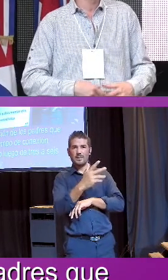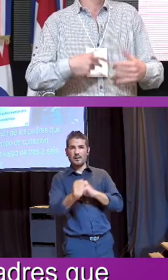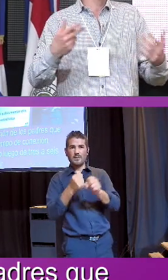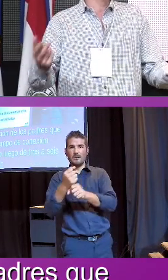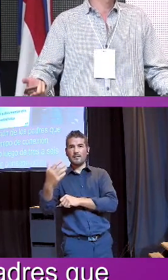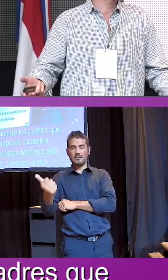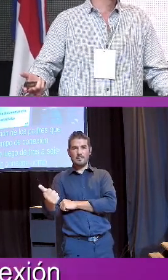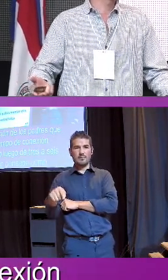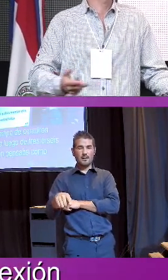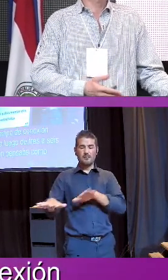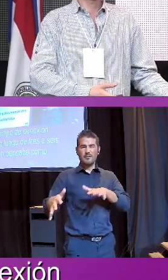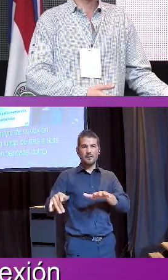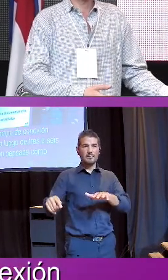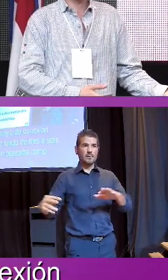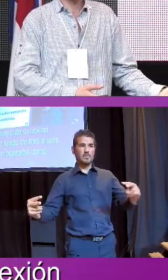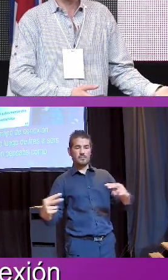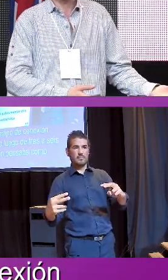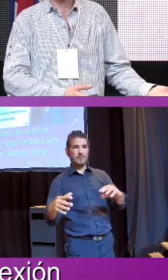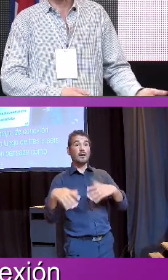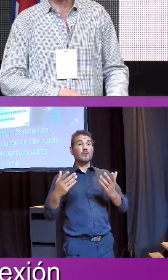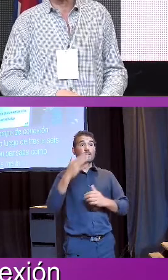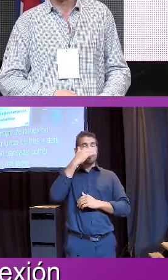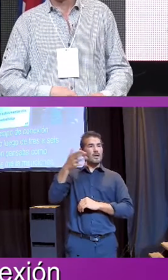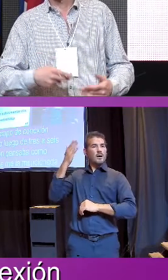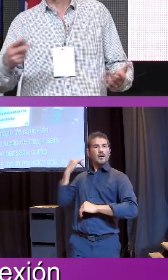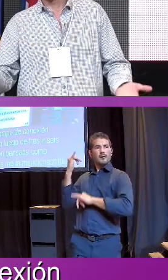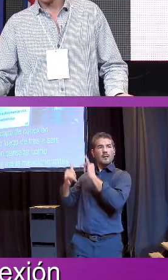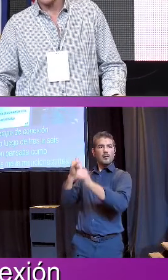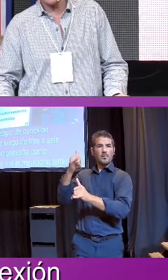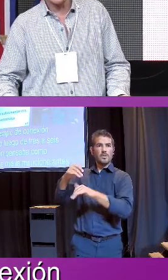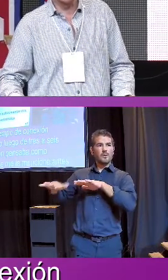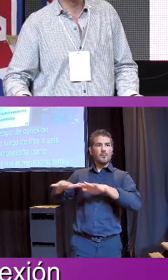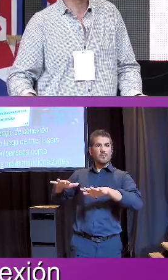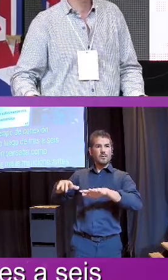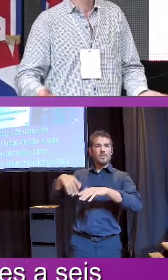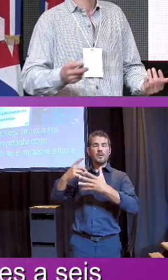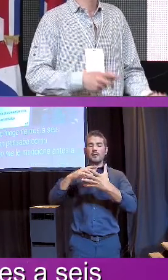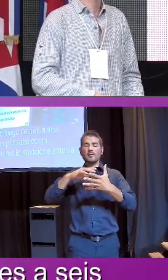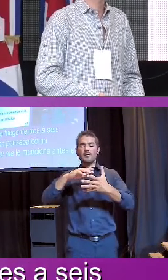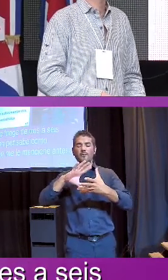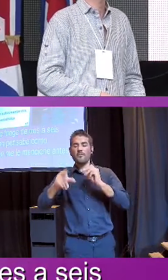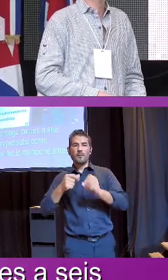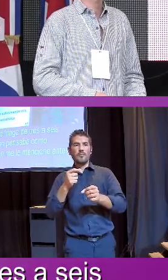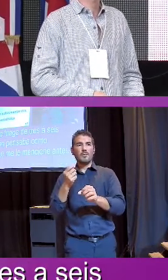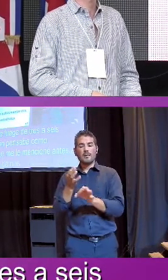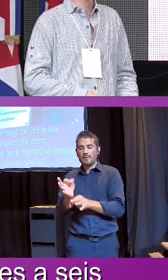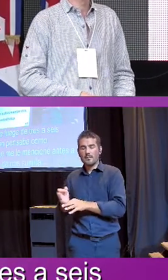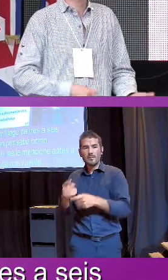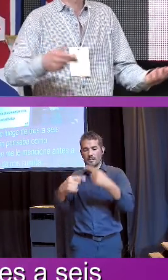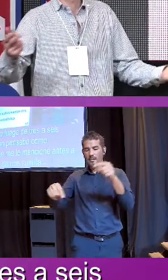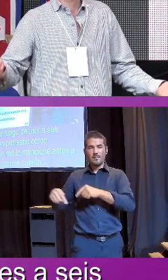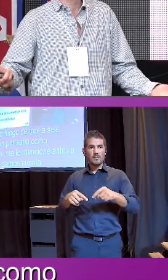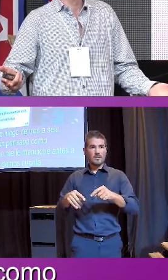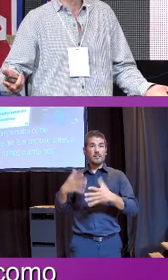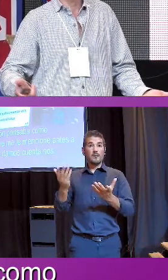como complementaria, igual que el CST que me les mencioné antes, a los abordajes habituales, ¿sí? ¿Qué nos damos cuenta en los centros de primera